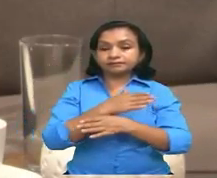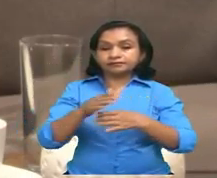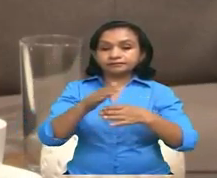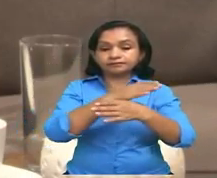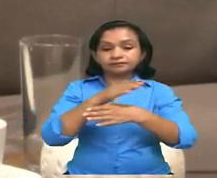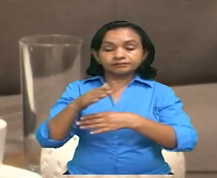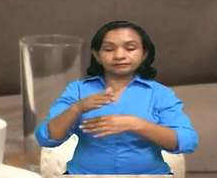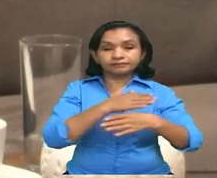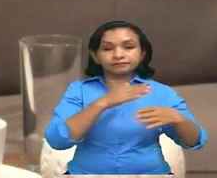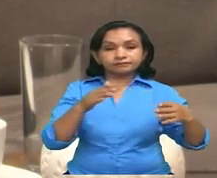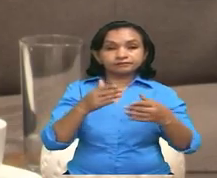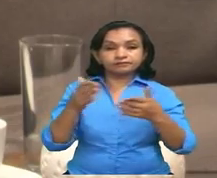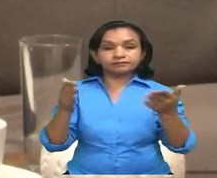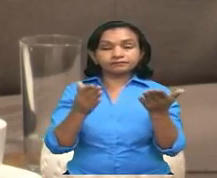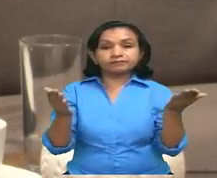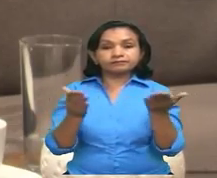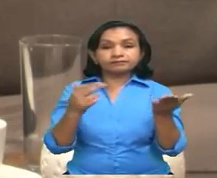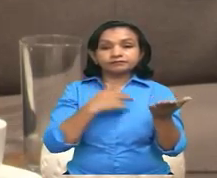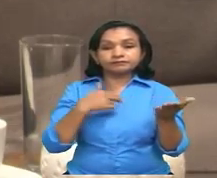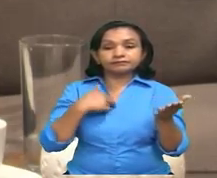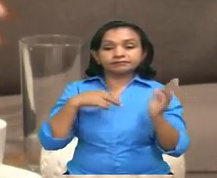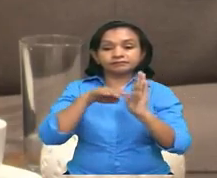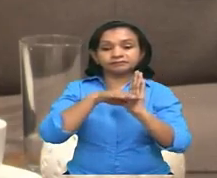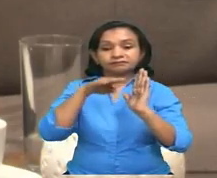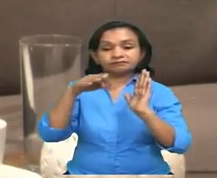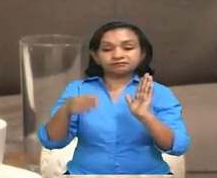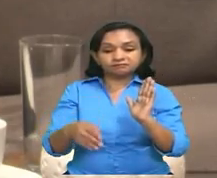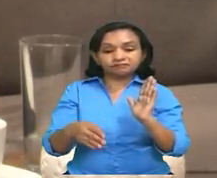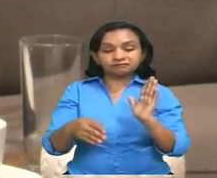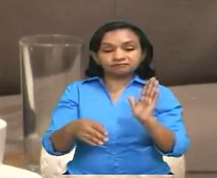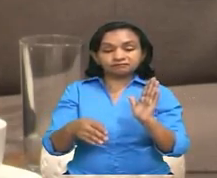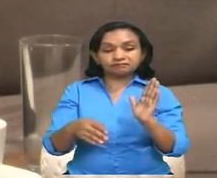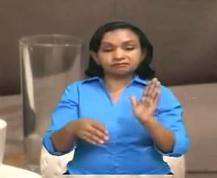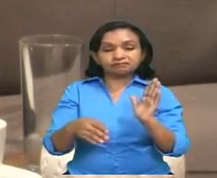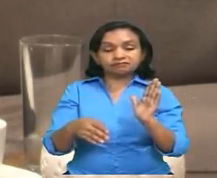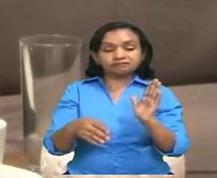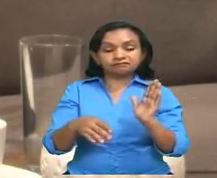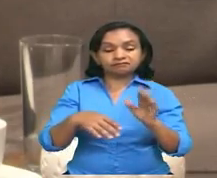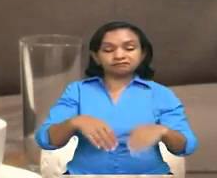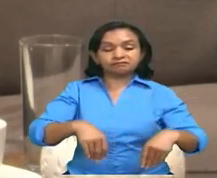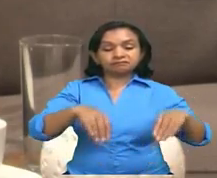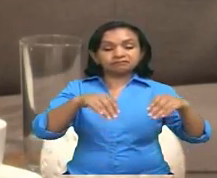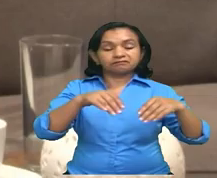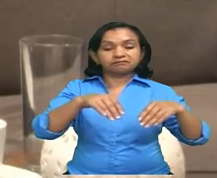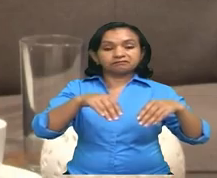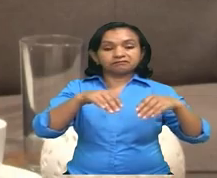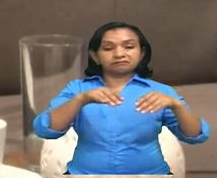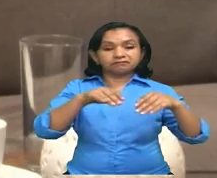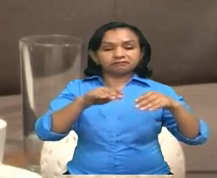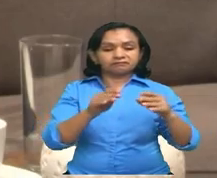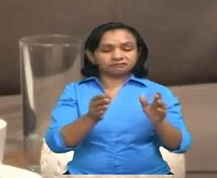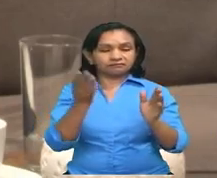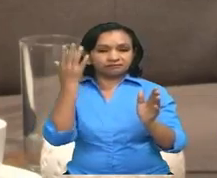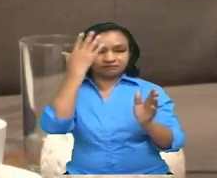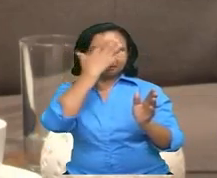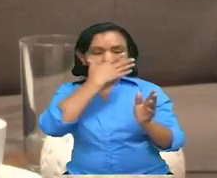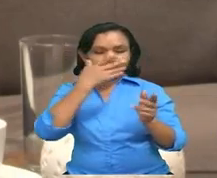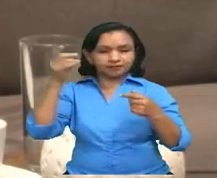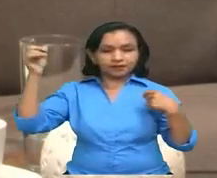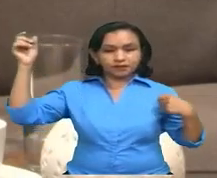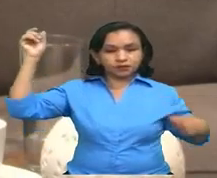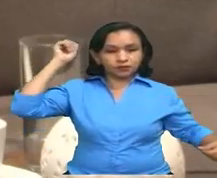de innovación en lo que son los arreglos de las habitaciones, temas que lo hagan a ellos mejorar la calidad